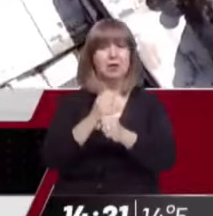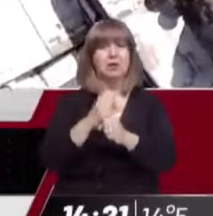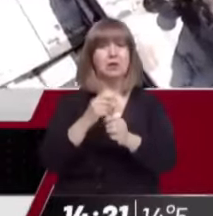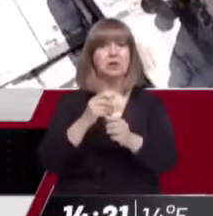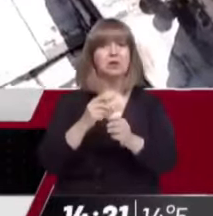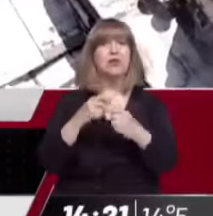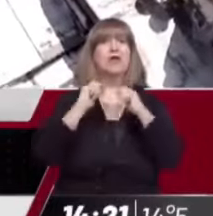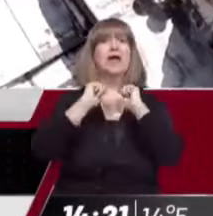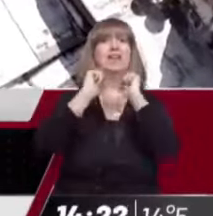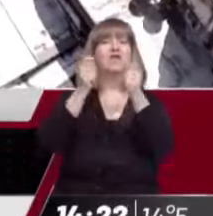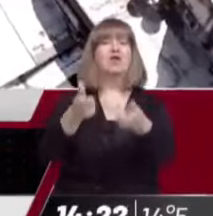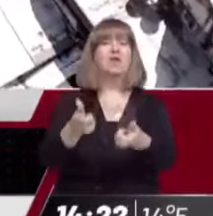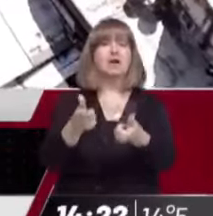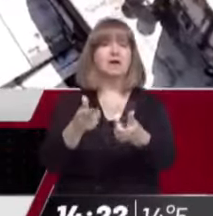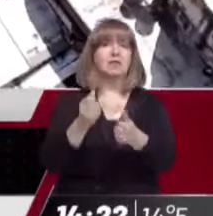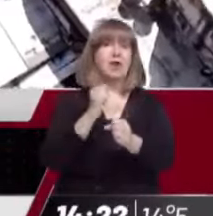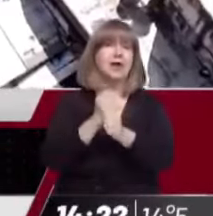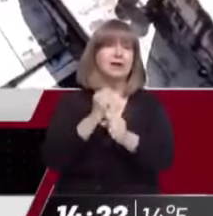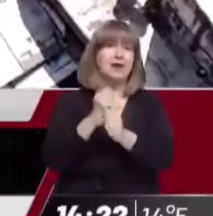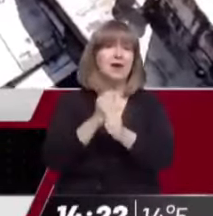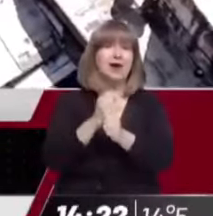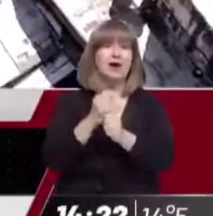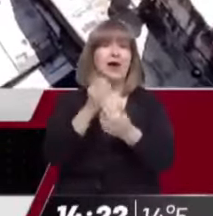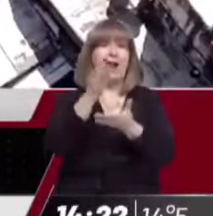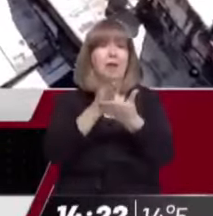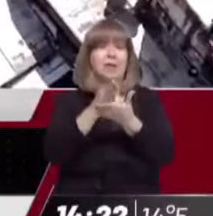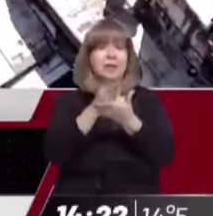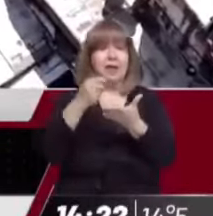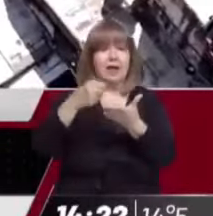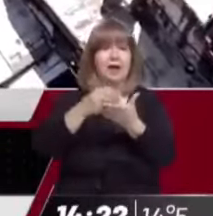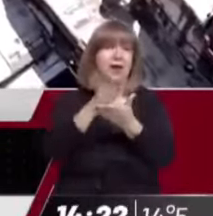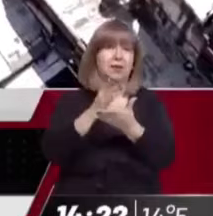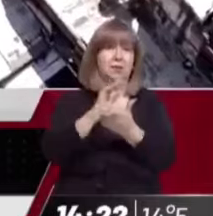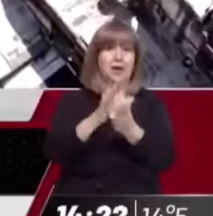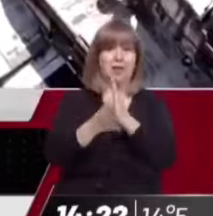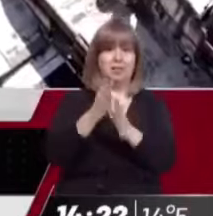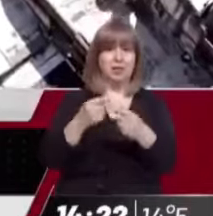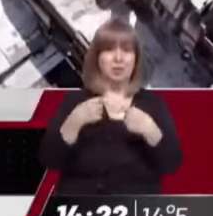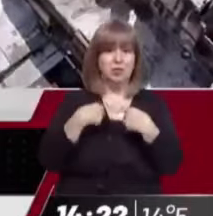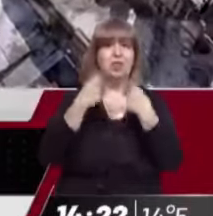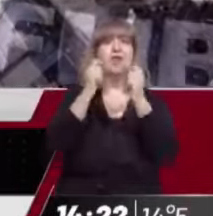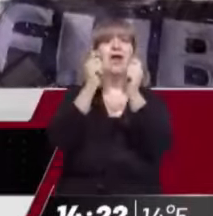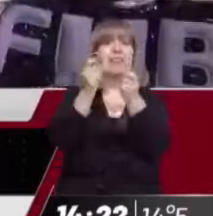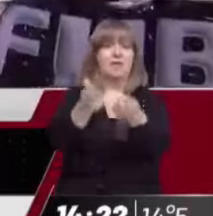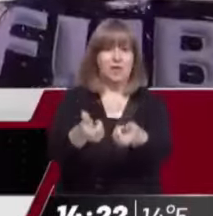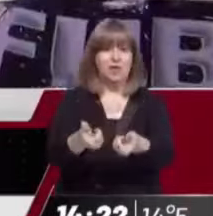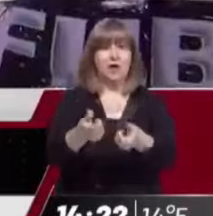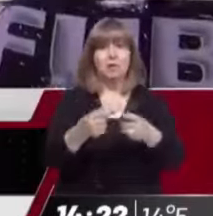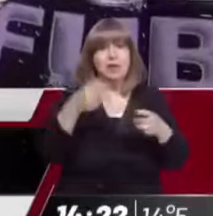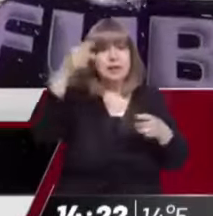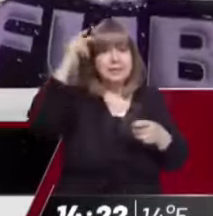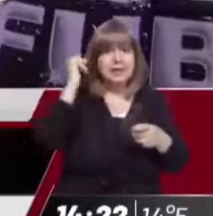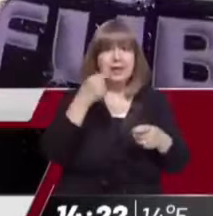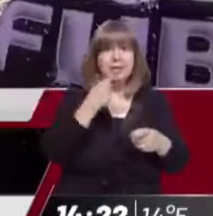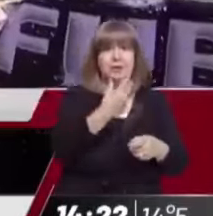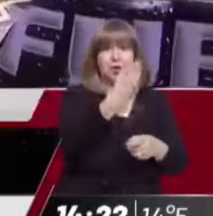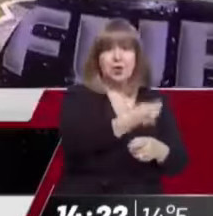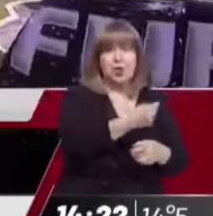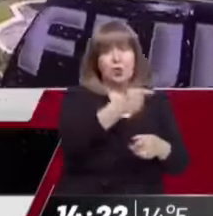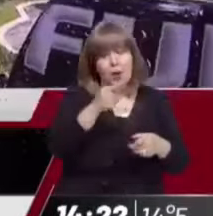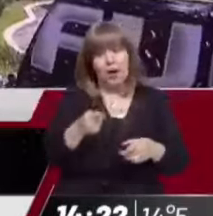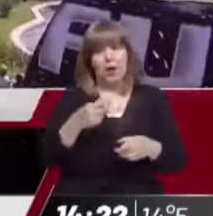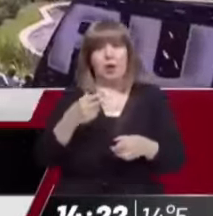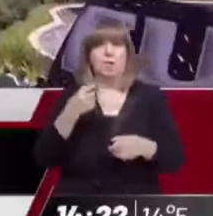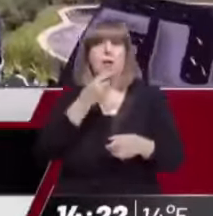otro de los temas cuestionados tiene que ver con el tiempo de demora. Mucha gente permanece en la universidad pública durante mucho tiempo. Eso no podría hacerlo alguien